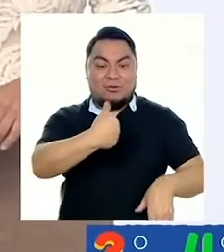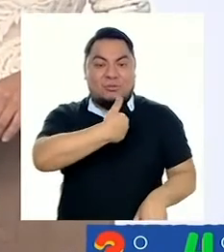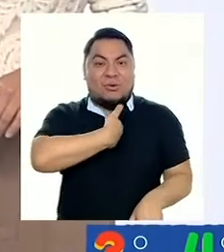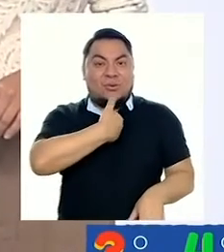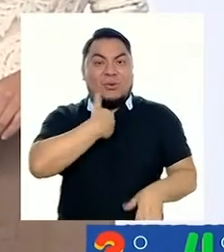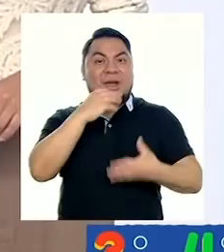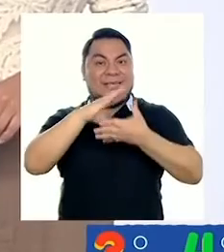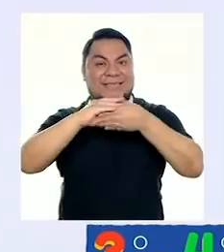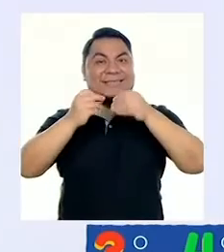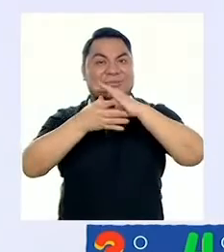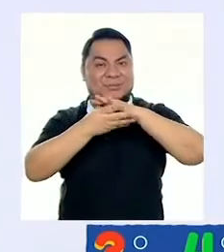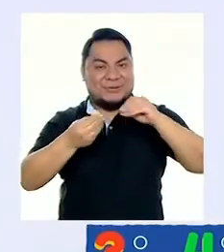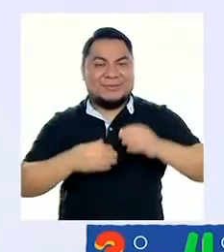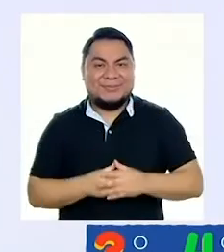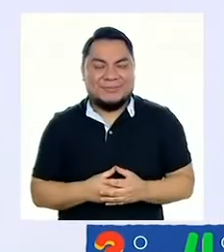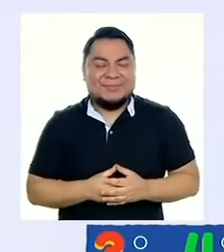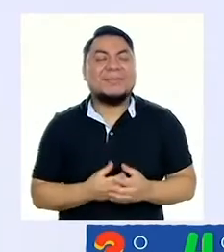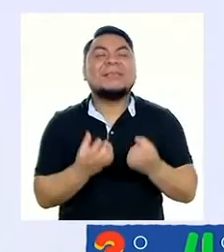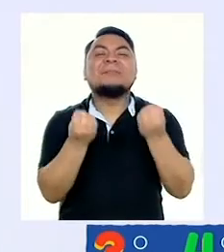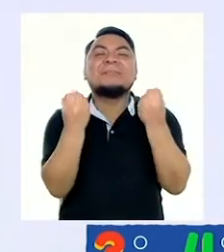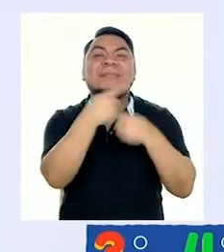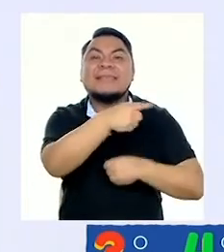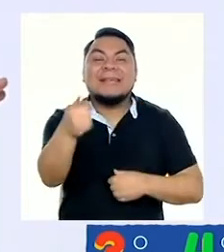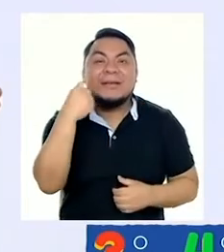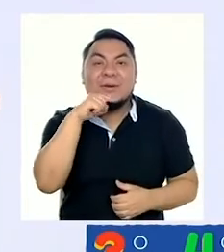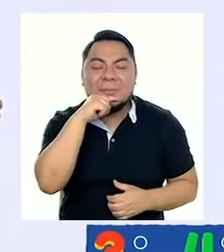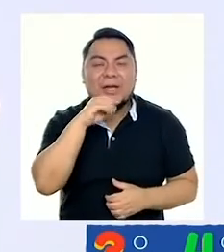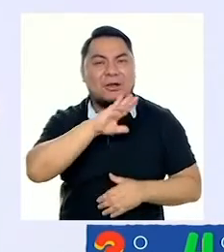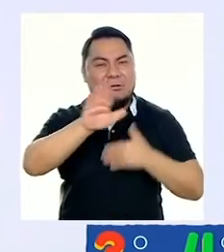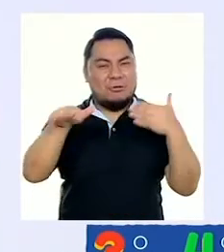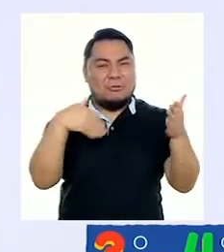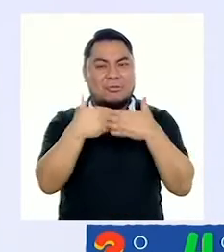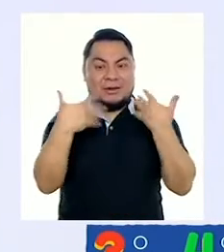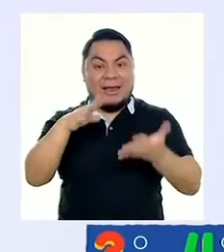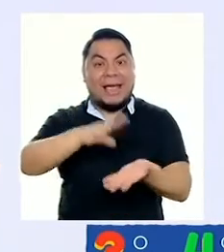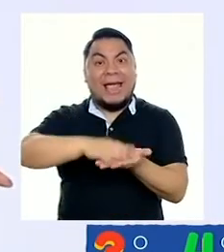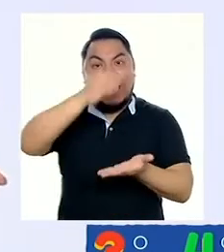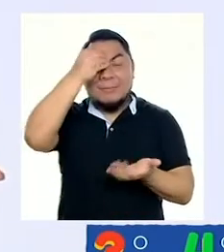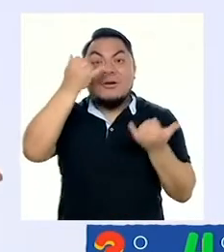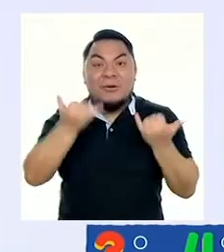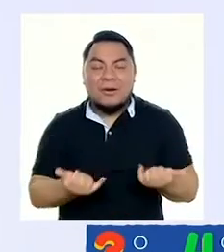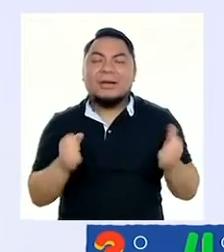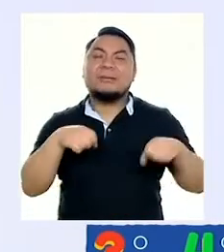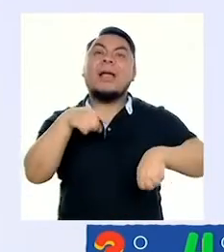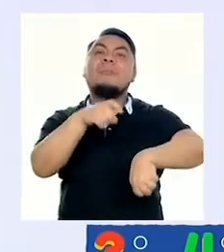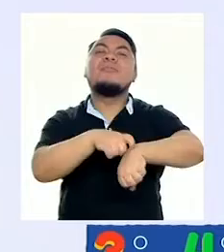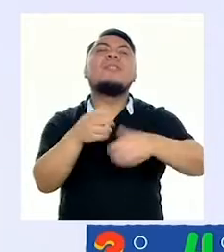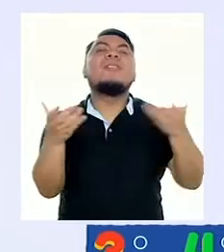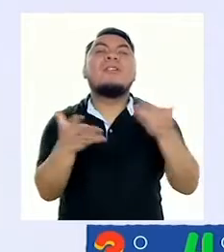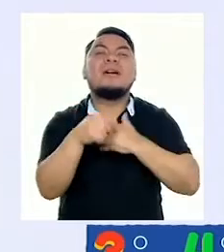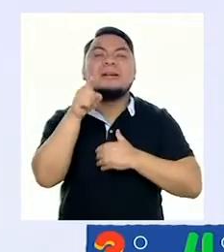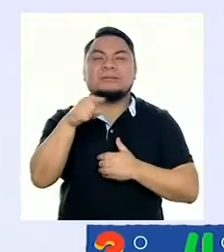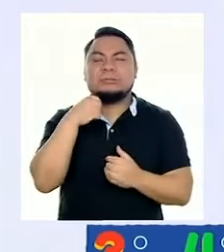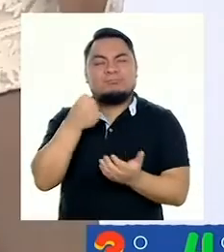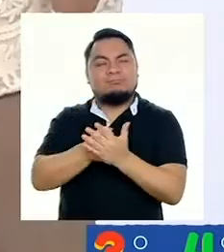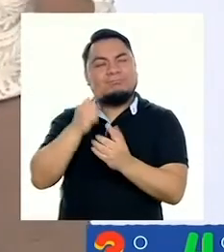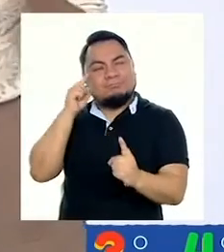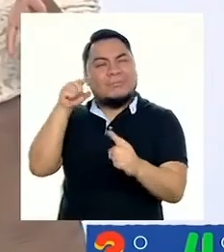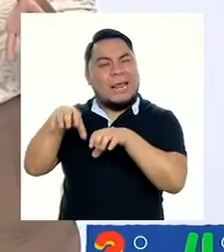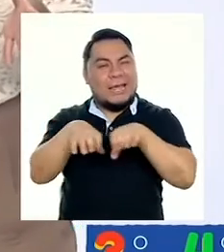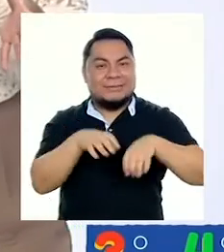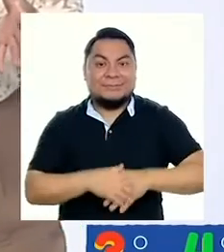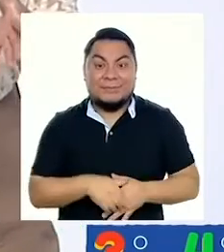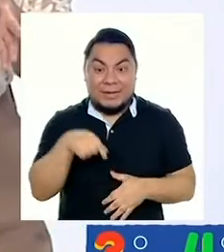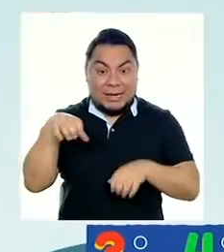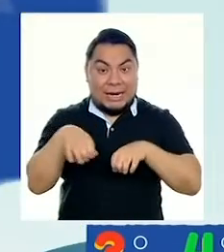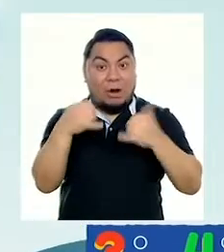nuestra autobiografía. Muy bien, chicas y chicos, creo que con todo lo que hemos aprendido hoy, es momento de nuestro reto. En